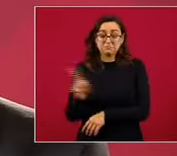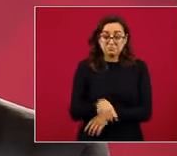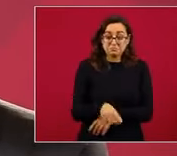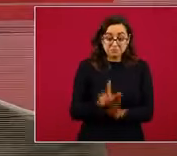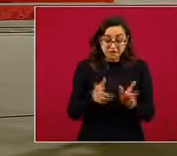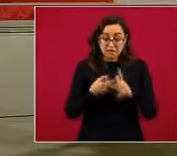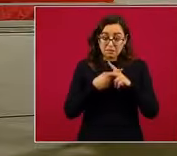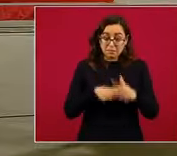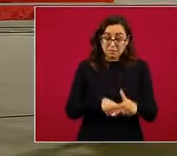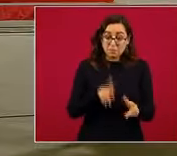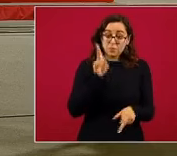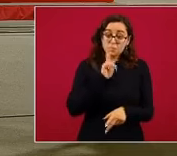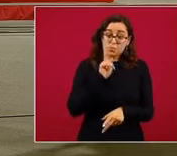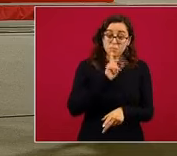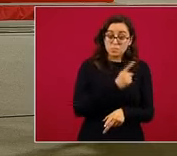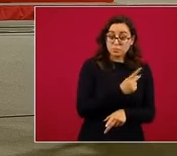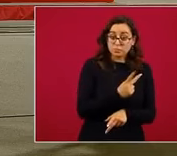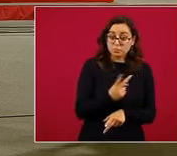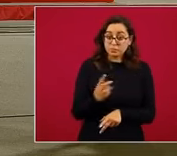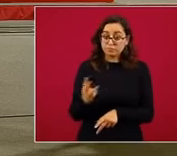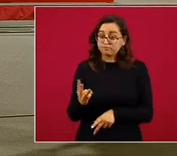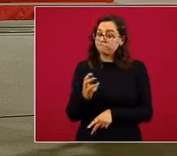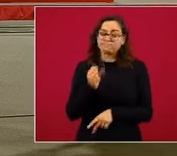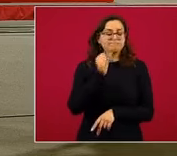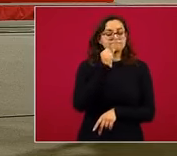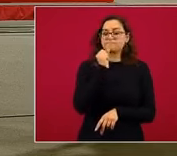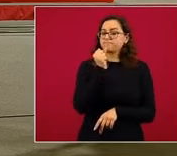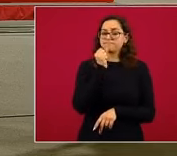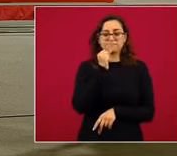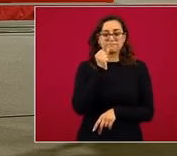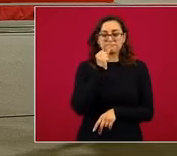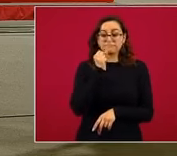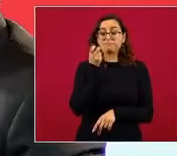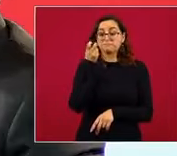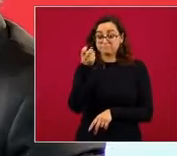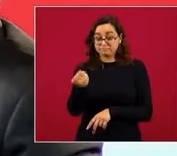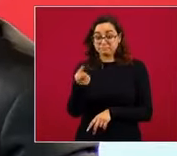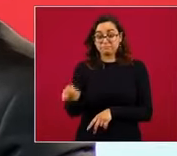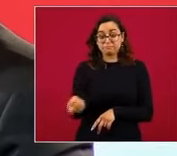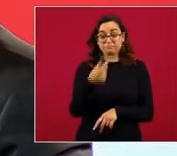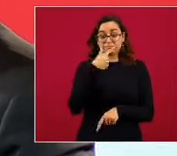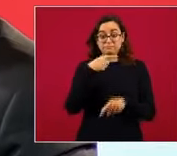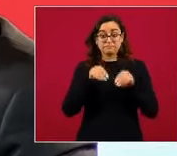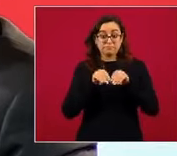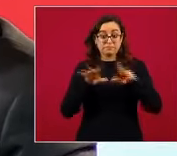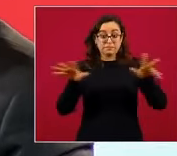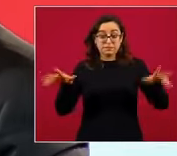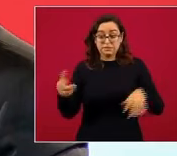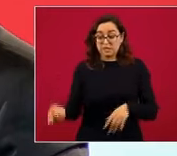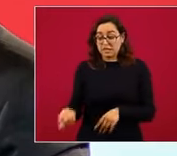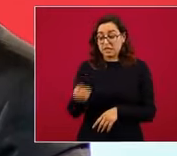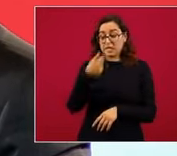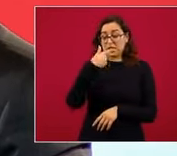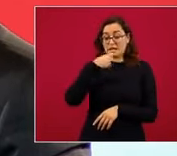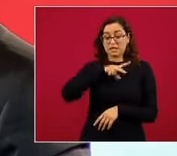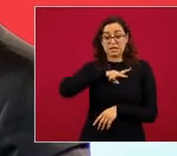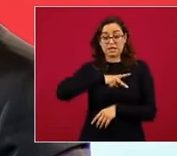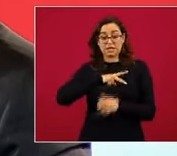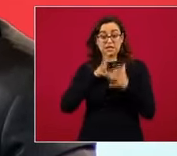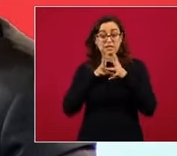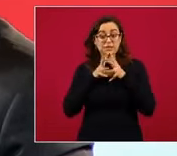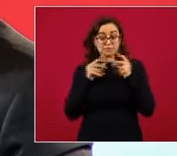3. Esta noticia que circuló ampliamente por México y por el mundo, de que en 24 horas disminuye la propagación del